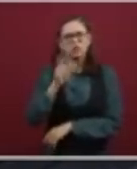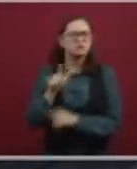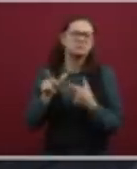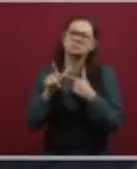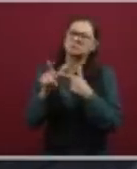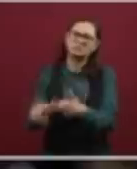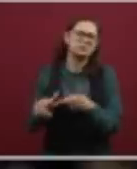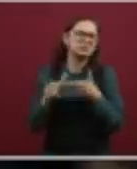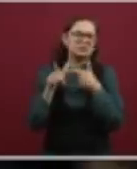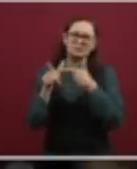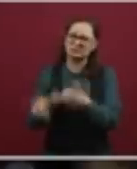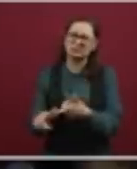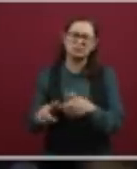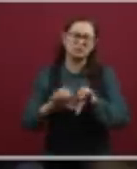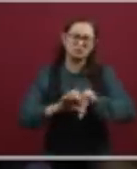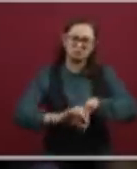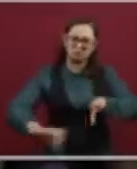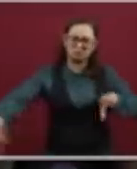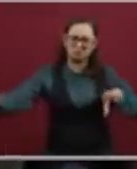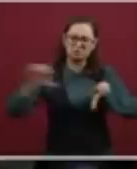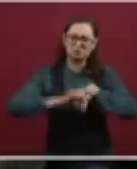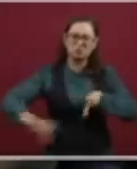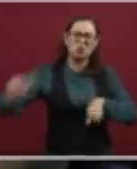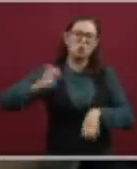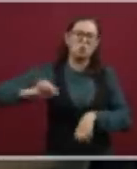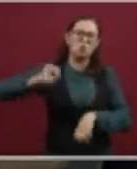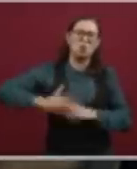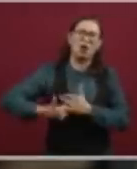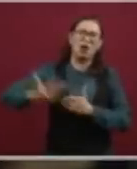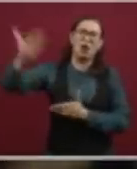transportando a través de tubos de asbesto, y que fueron